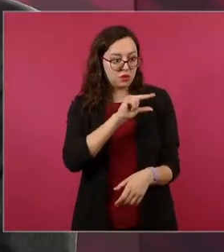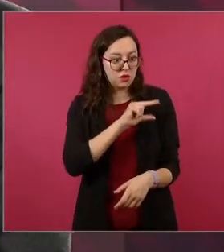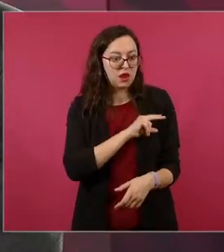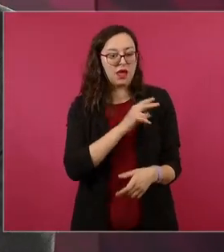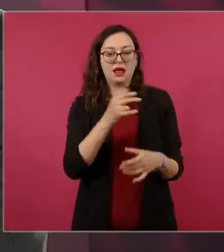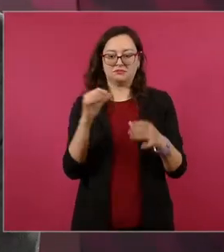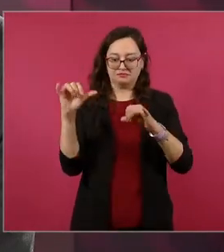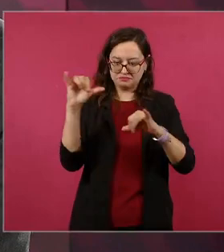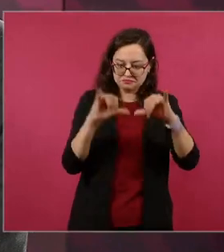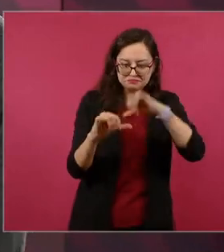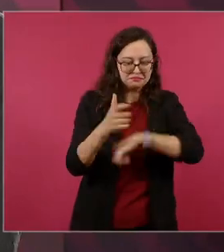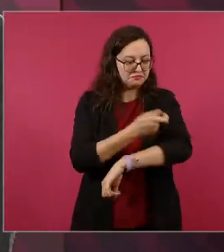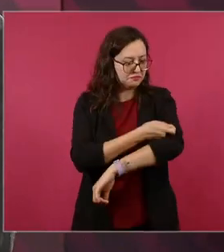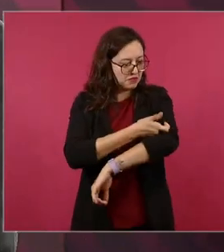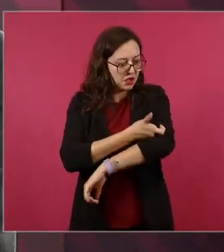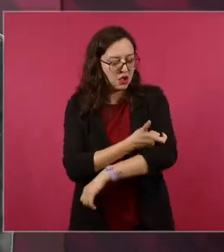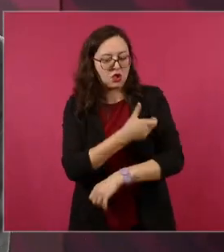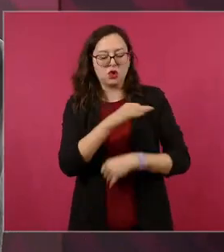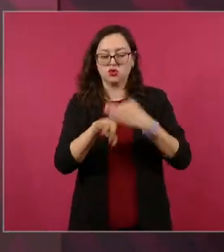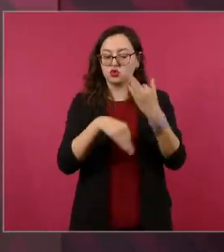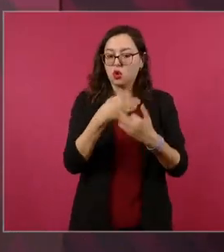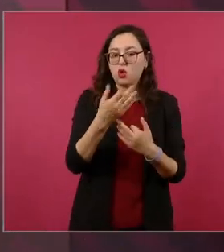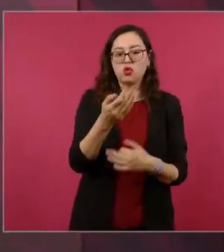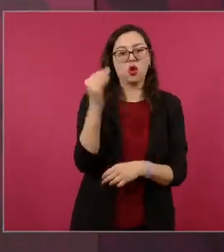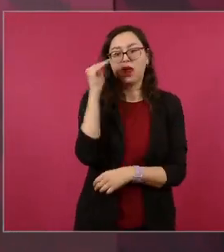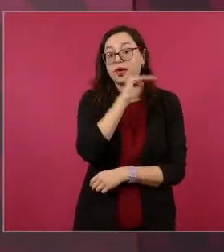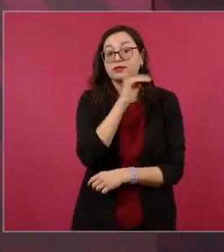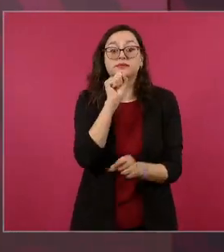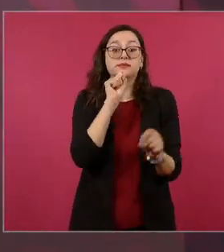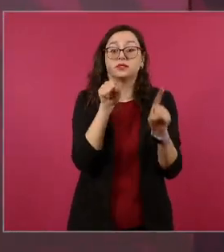entregar de manera gratuita todos los medicamentos,